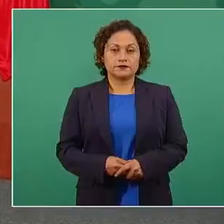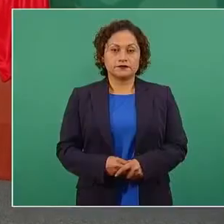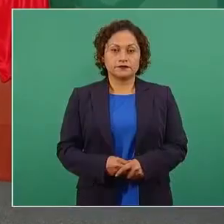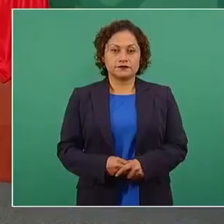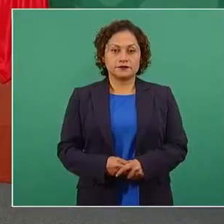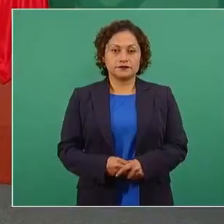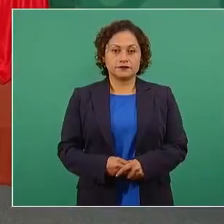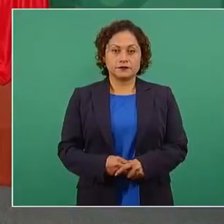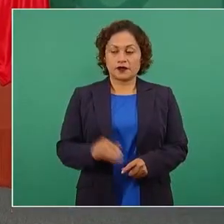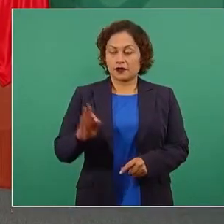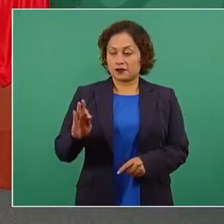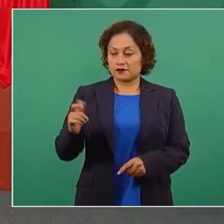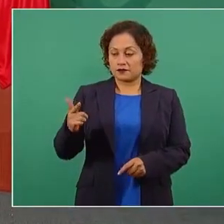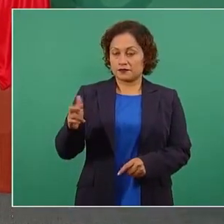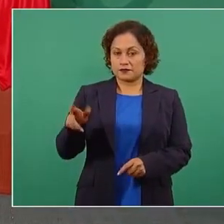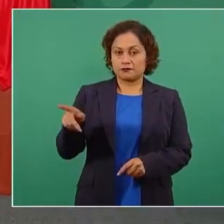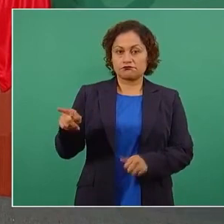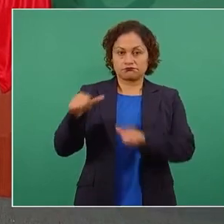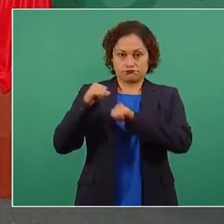algo.